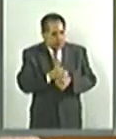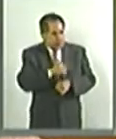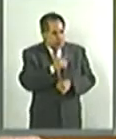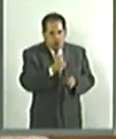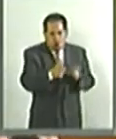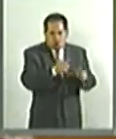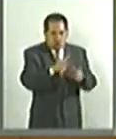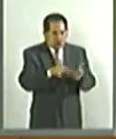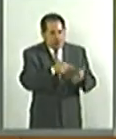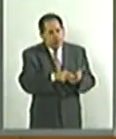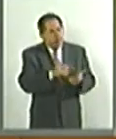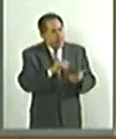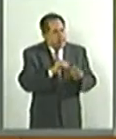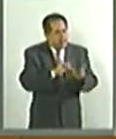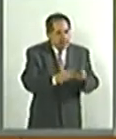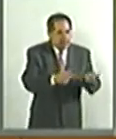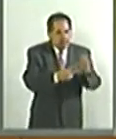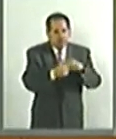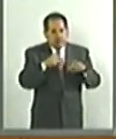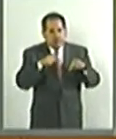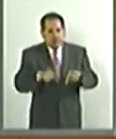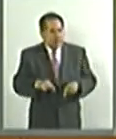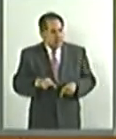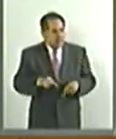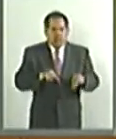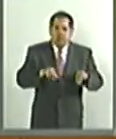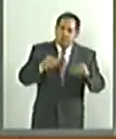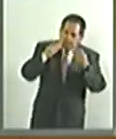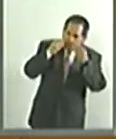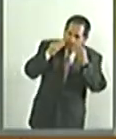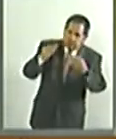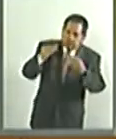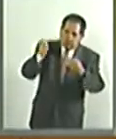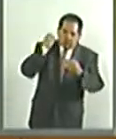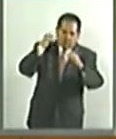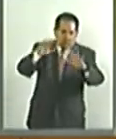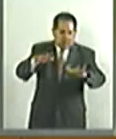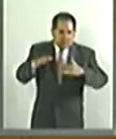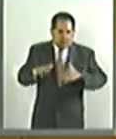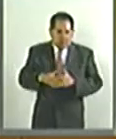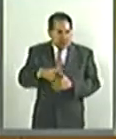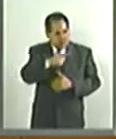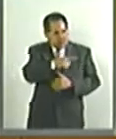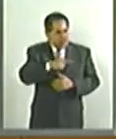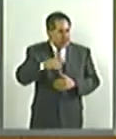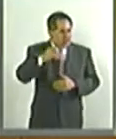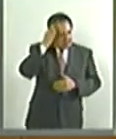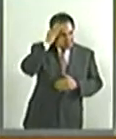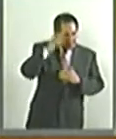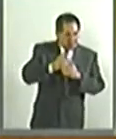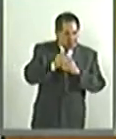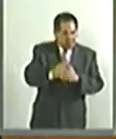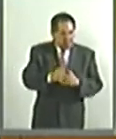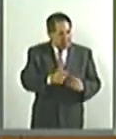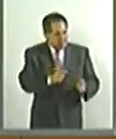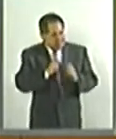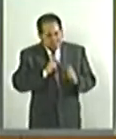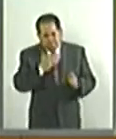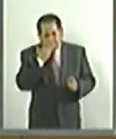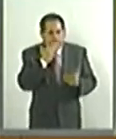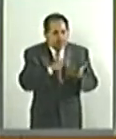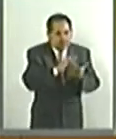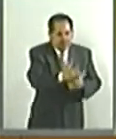Comarca Minera, muchas gracias por estar presentes en esta ceremonia y por el bastón de mando que me hicieron favor de entregar.